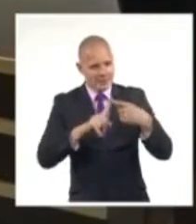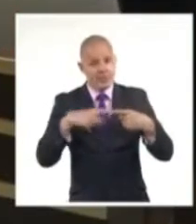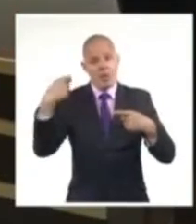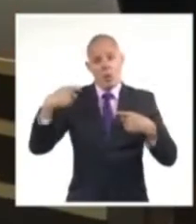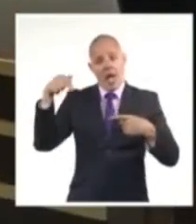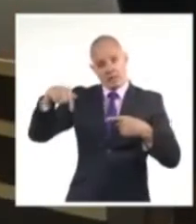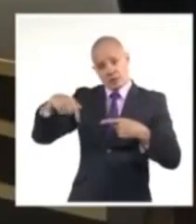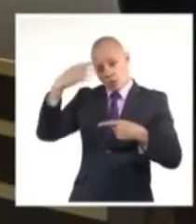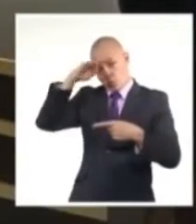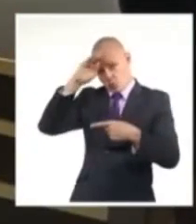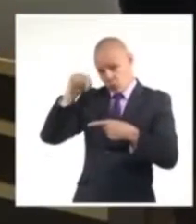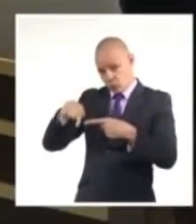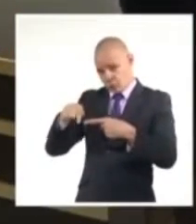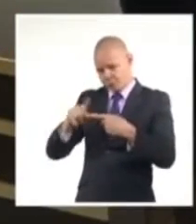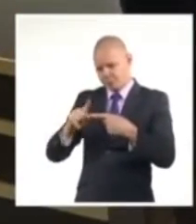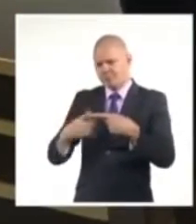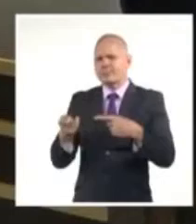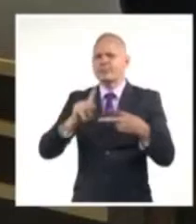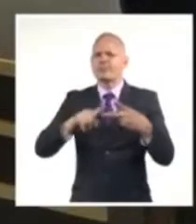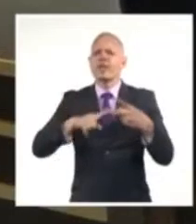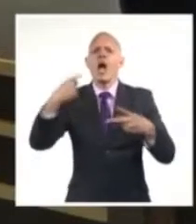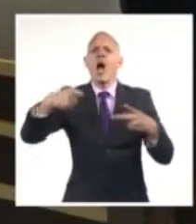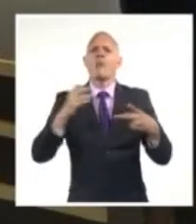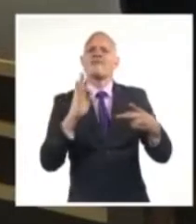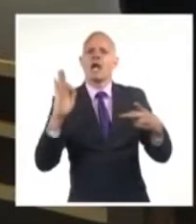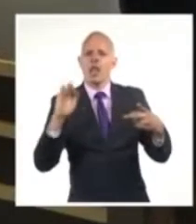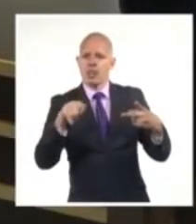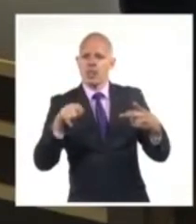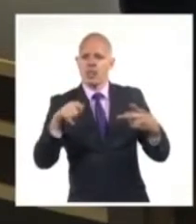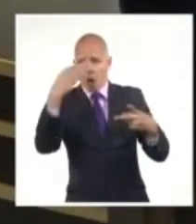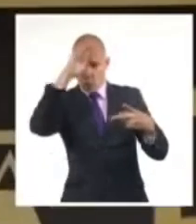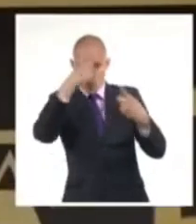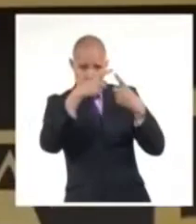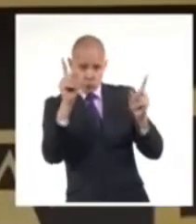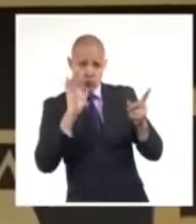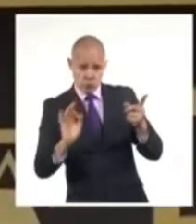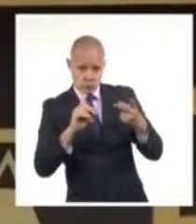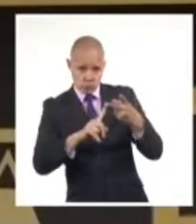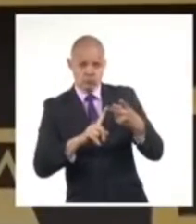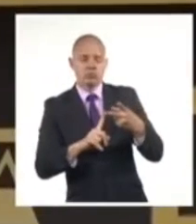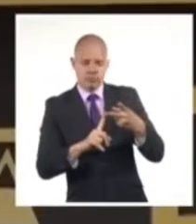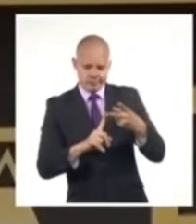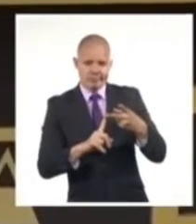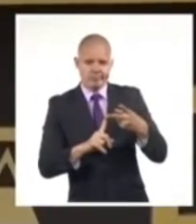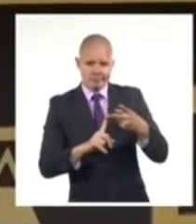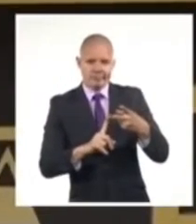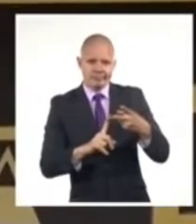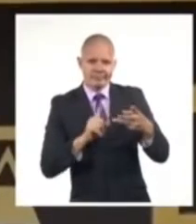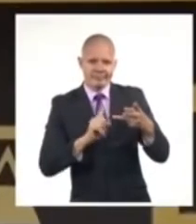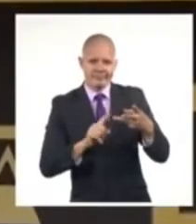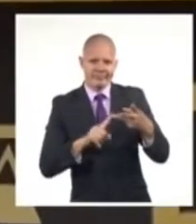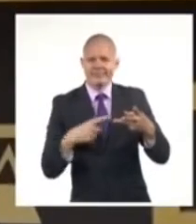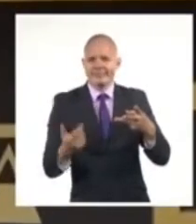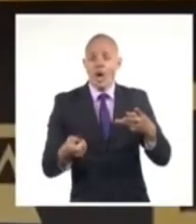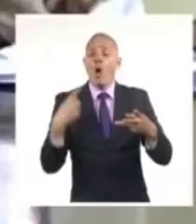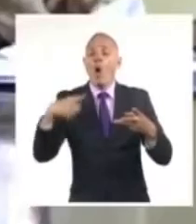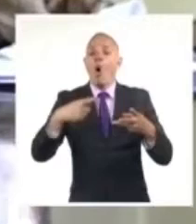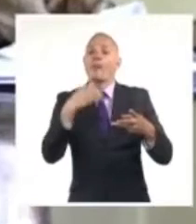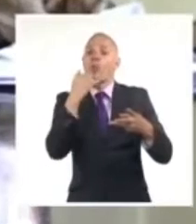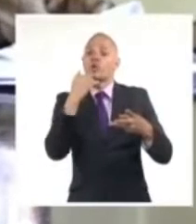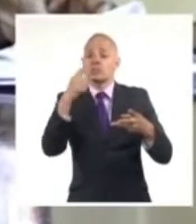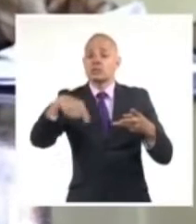cubanos. Fiscales que están en todas las fiscalías del país. En todas las fiscalías del país. Estamos hablando de instructores policiales